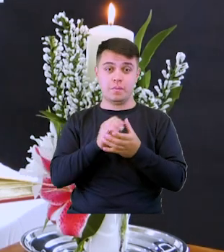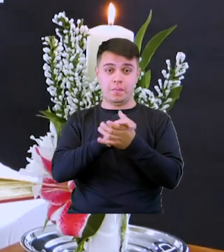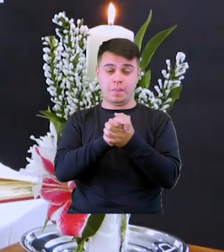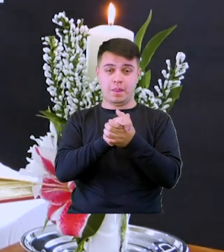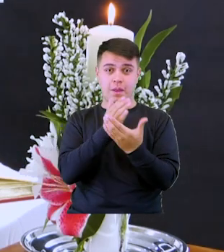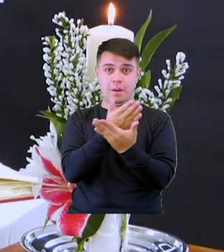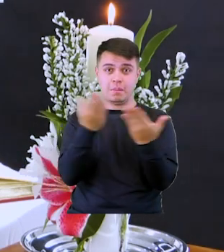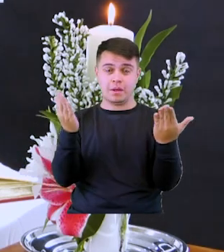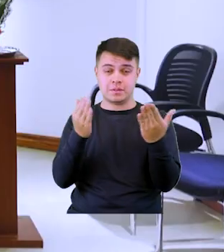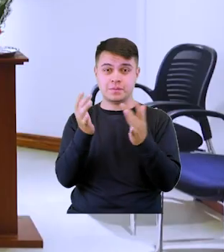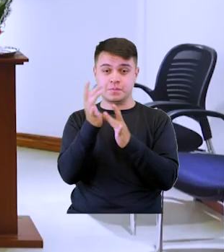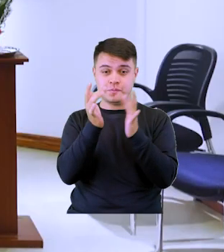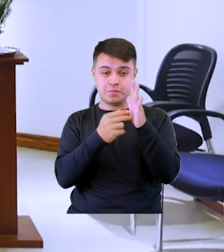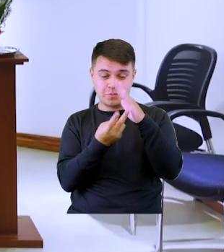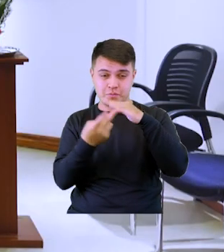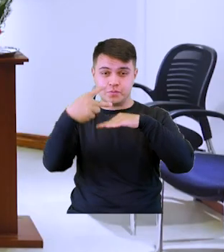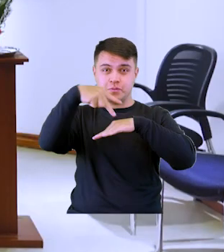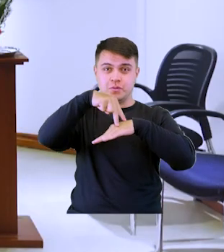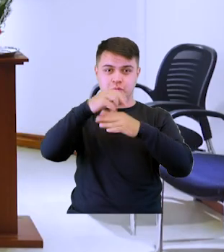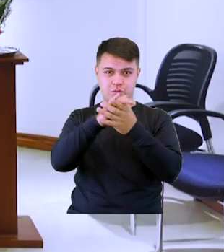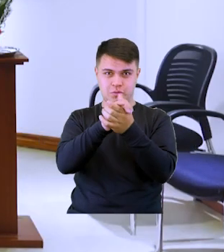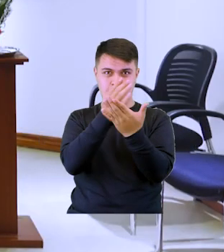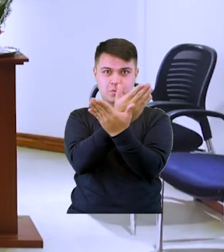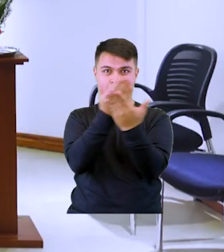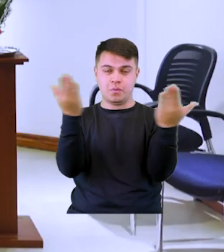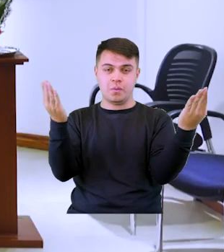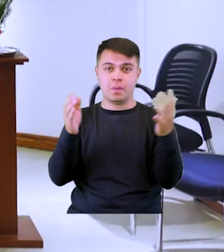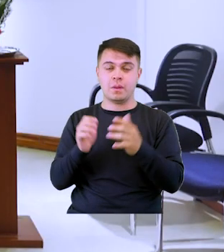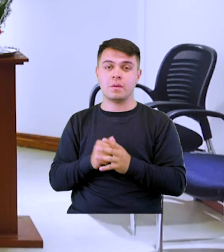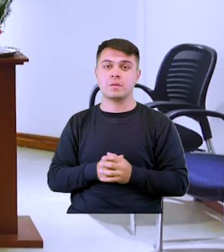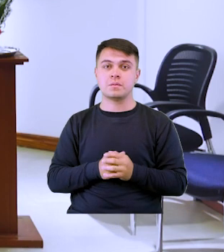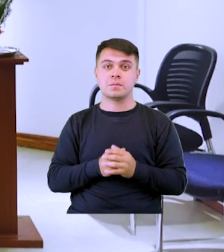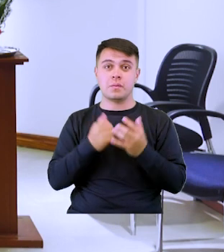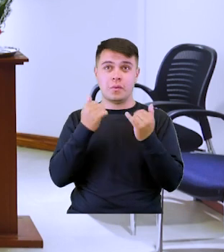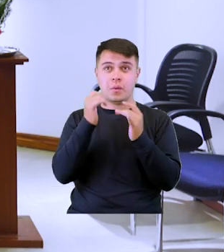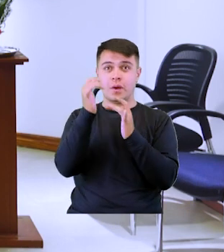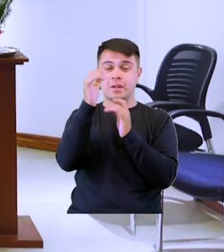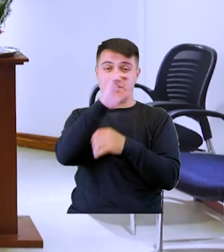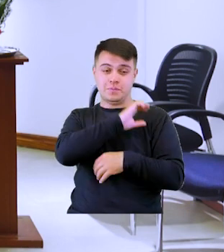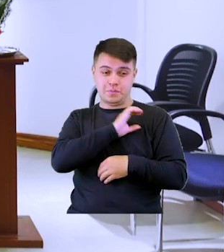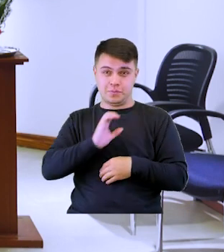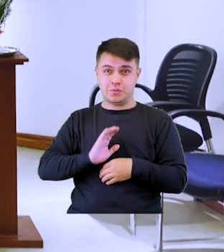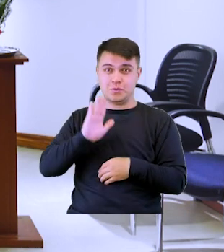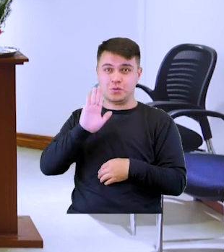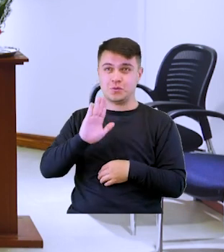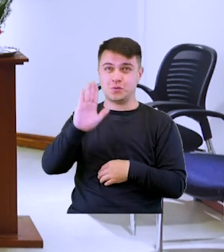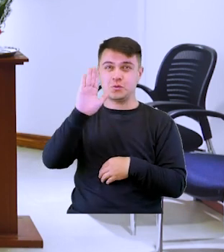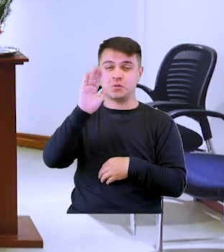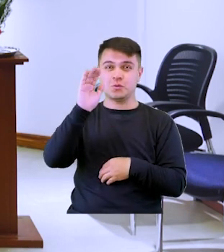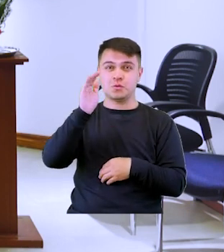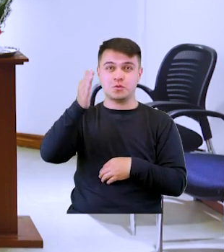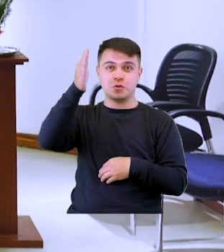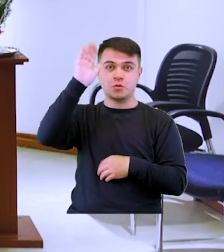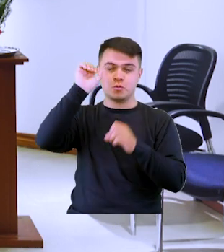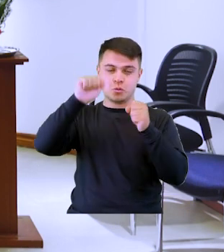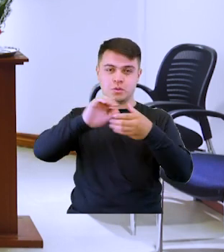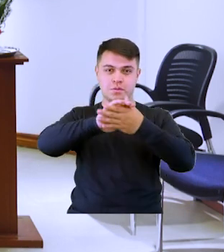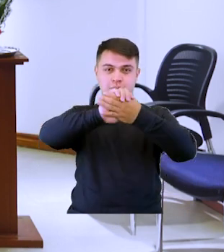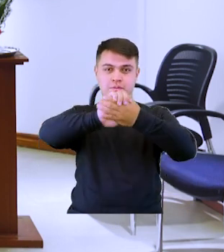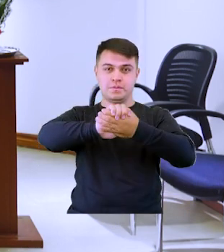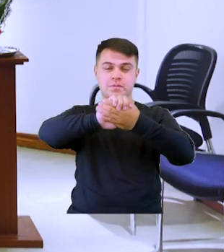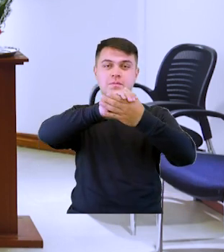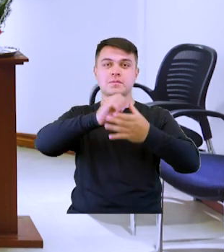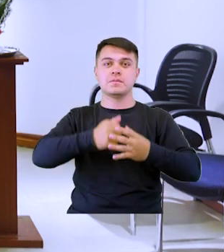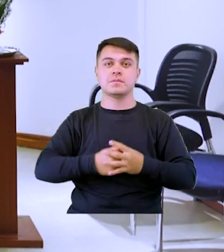La paz del Señor resucitado esté con cada uno de ustedes. En Cristo el Maestro pueden darse la paz.